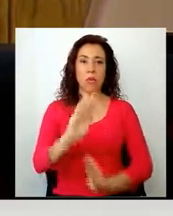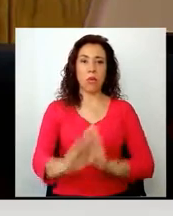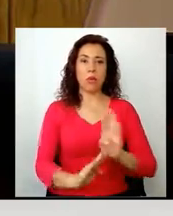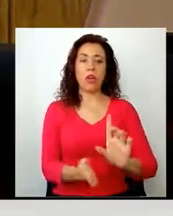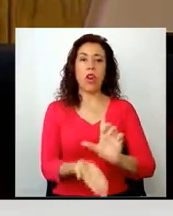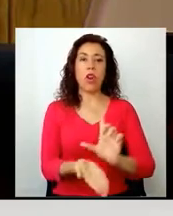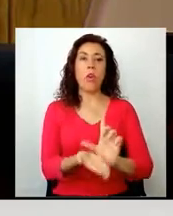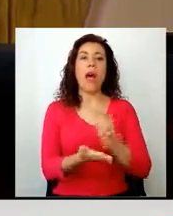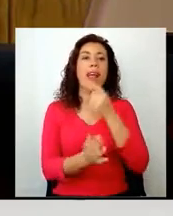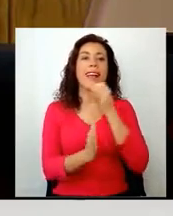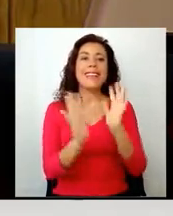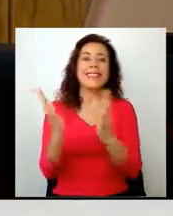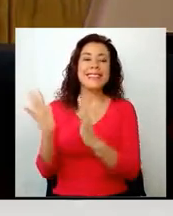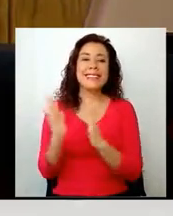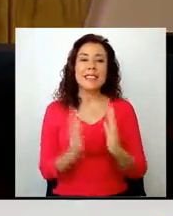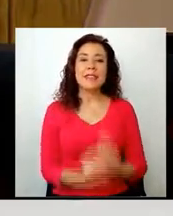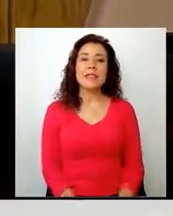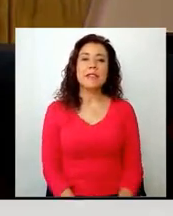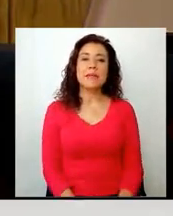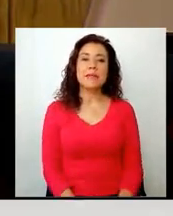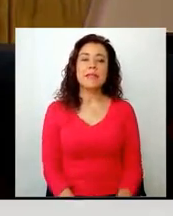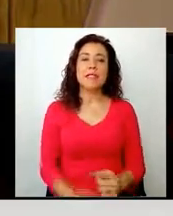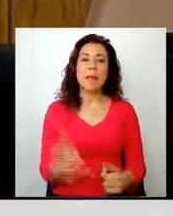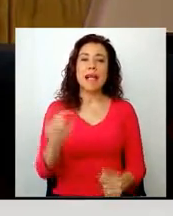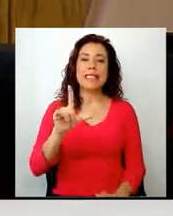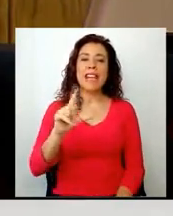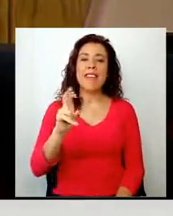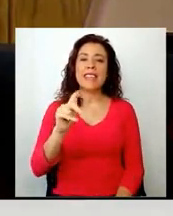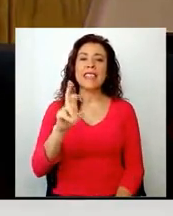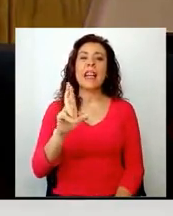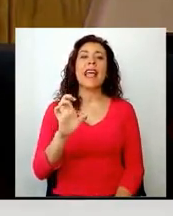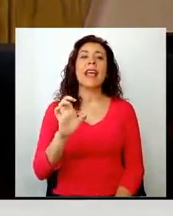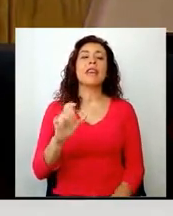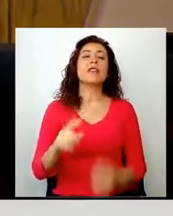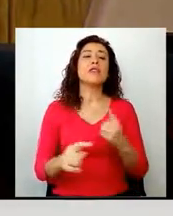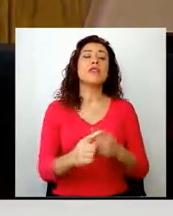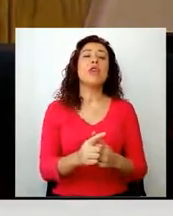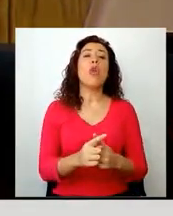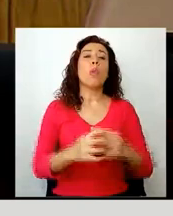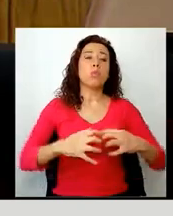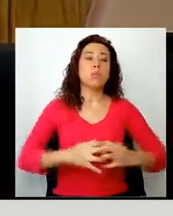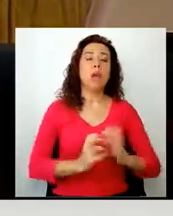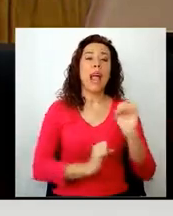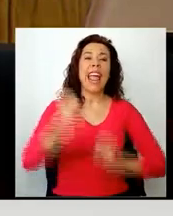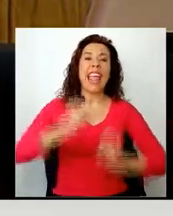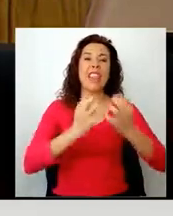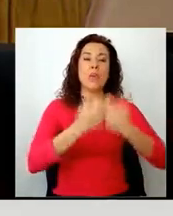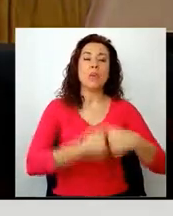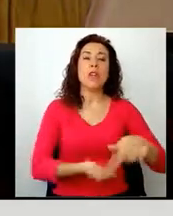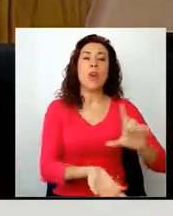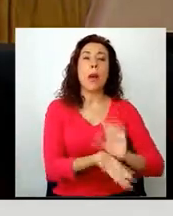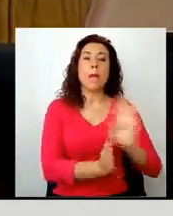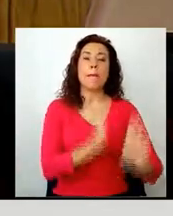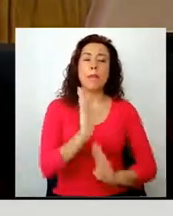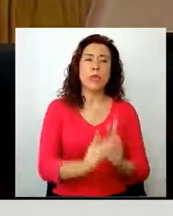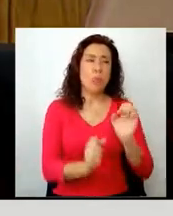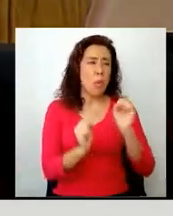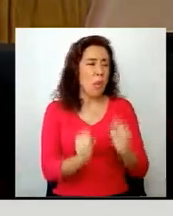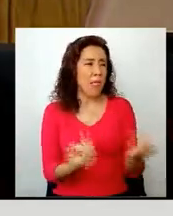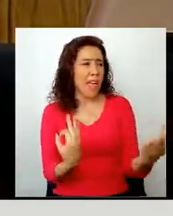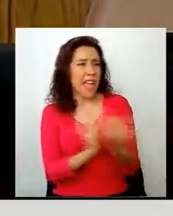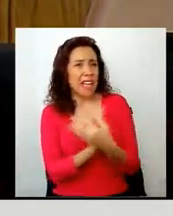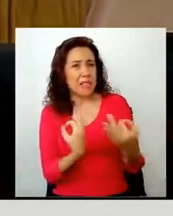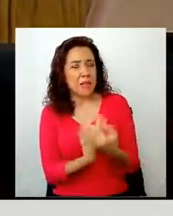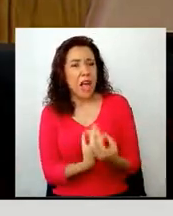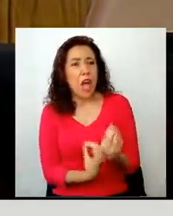viene a consolidar la industria en las áreas protegidas alguien puede explicar cómo se puede